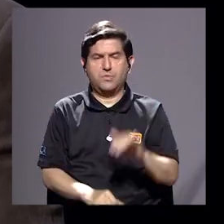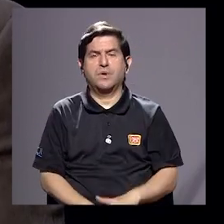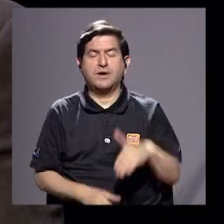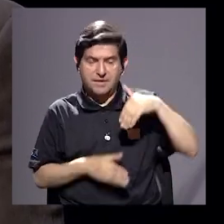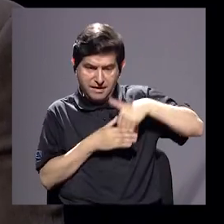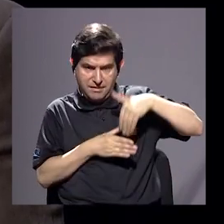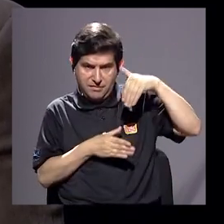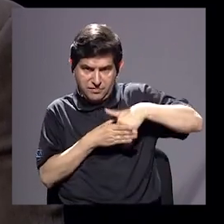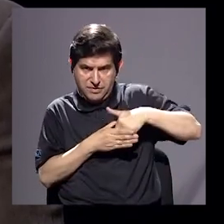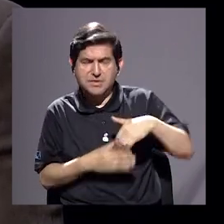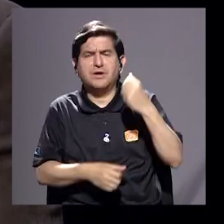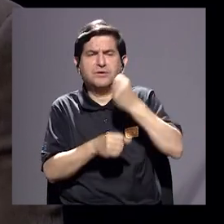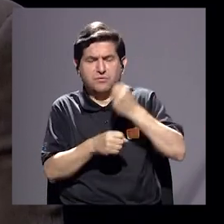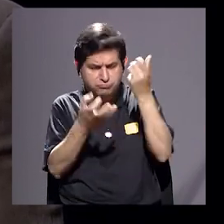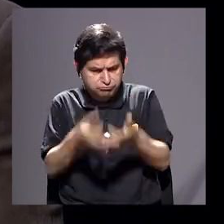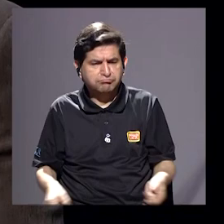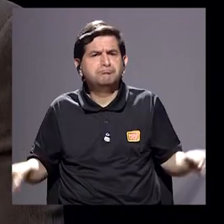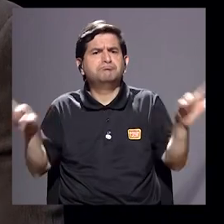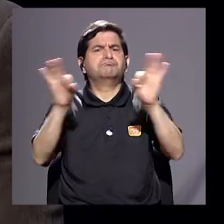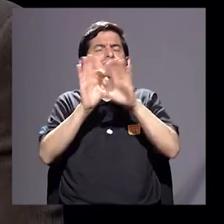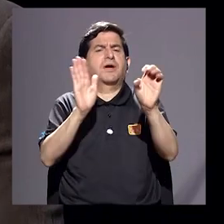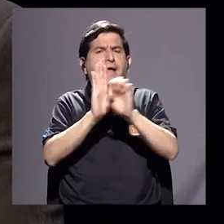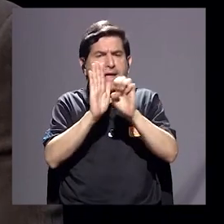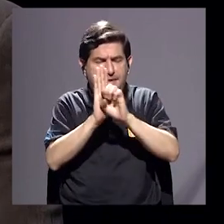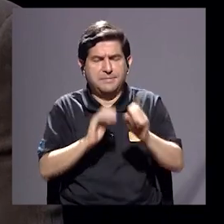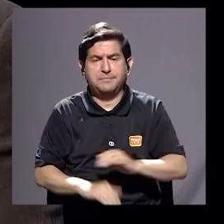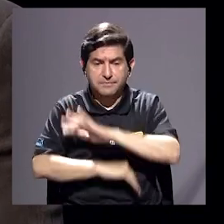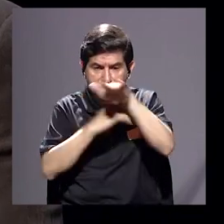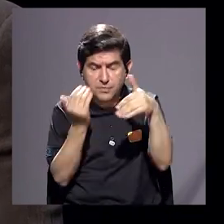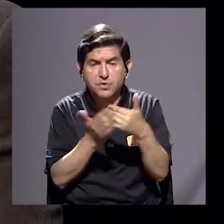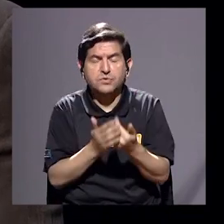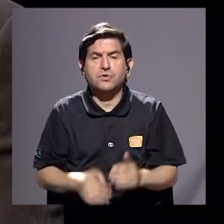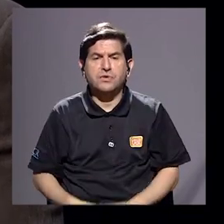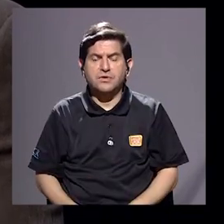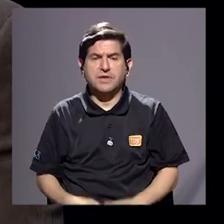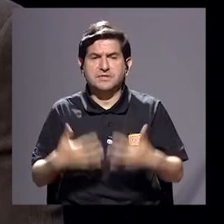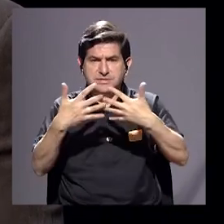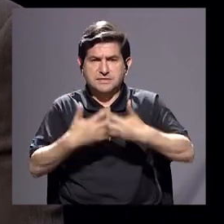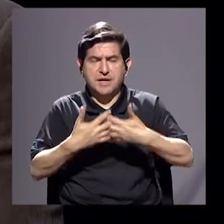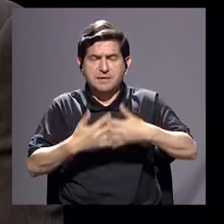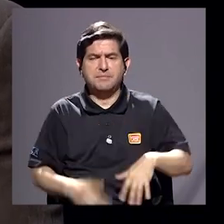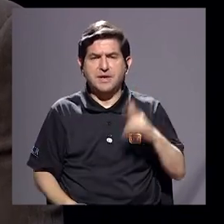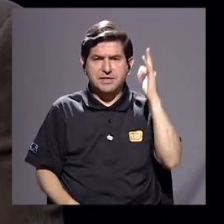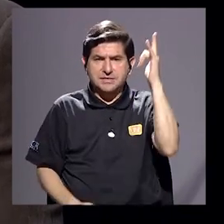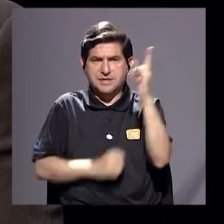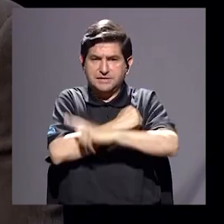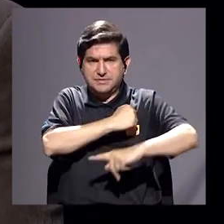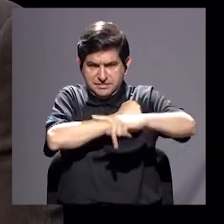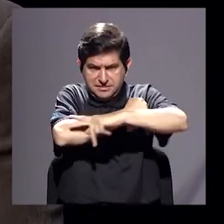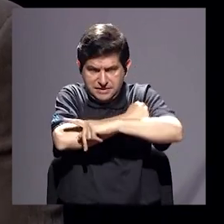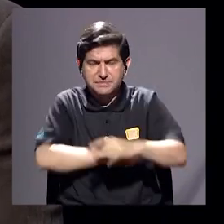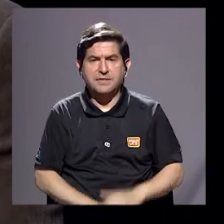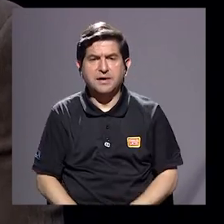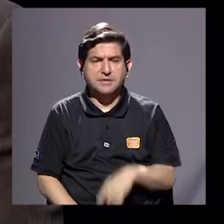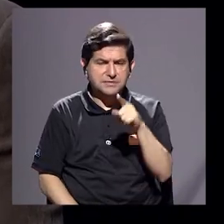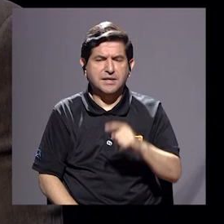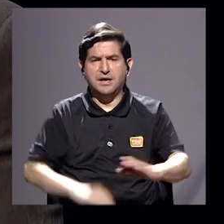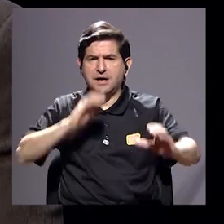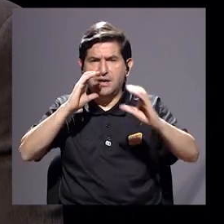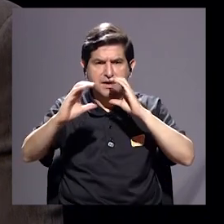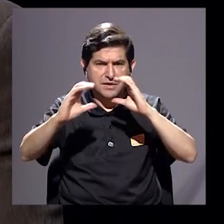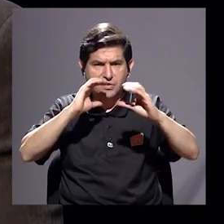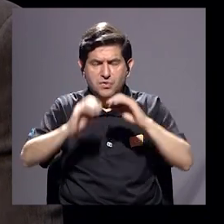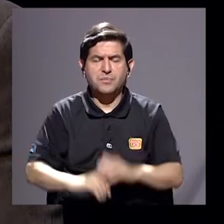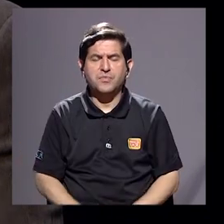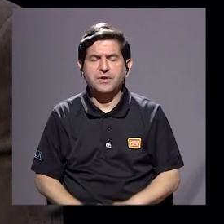internamente hemos hecho esfuerzos importantes por ejemplo logramos que todas las cableras de televisión del país prácticamente estén transmitiendo la